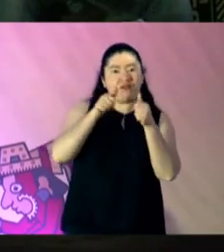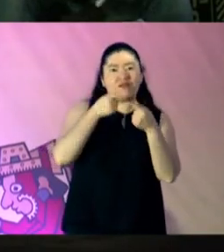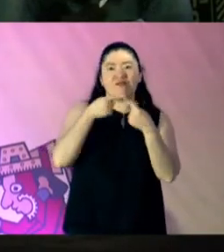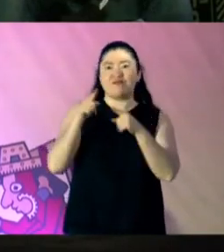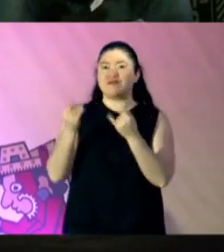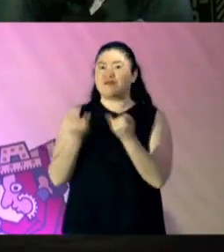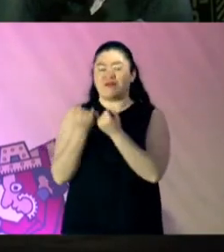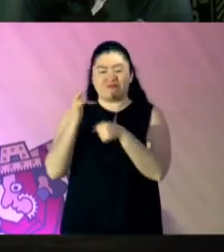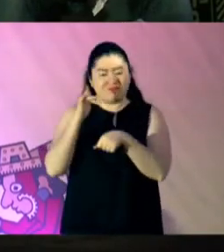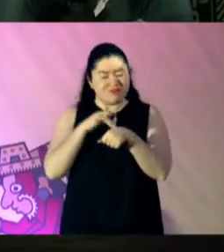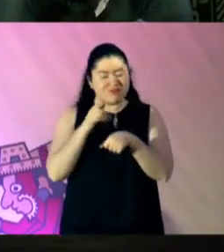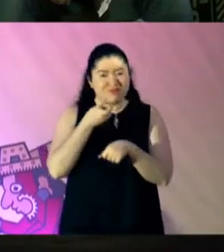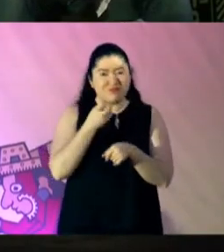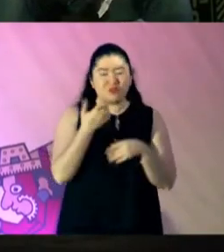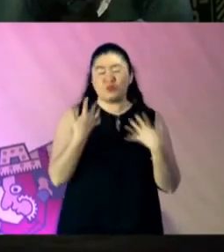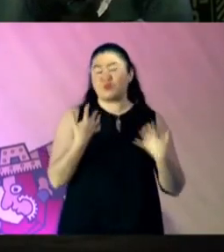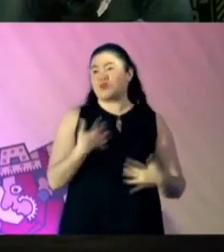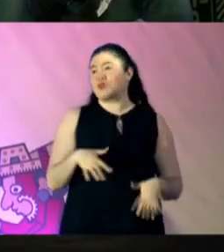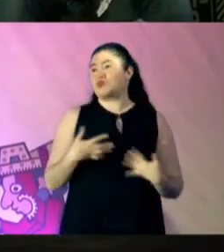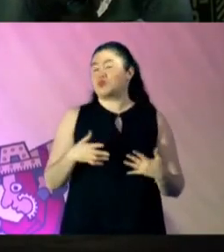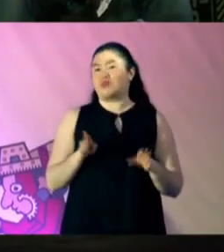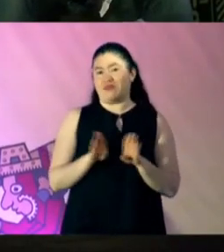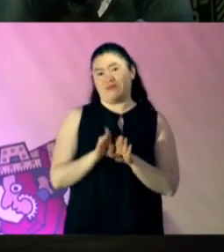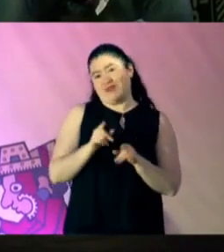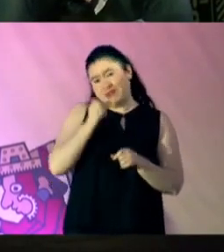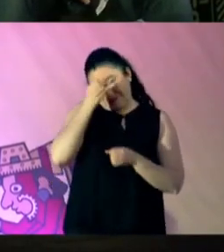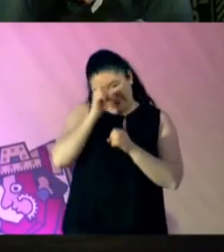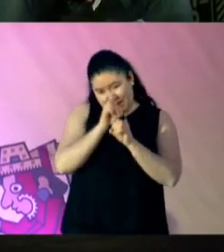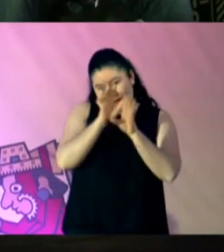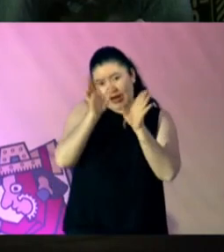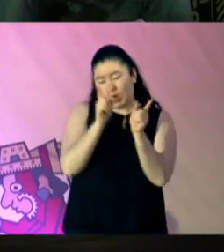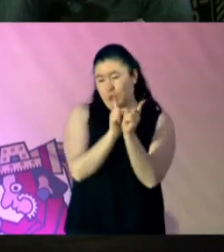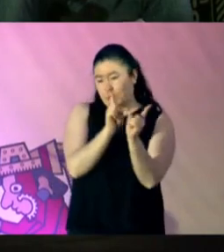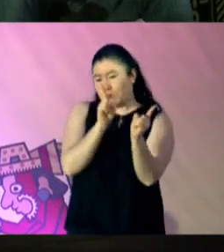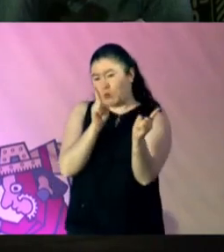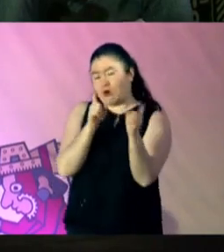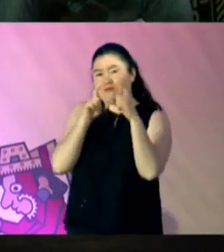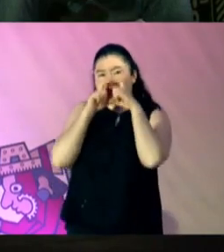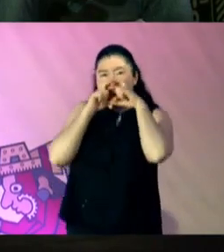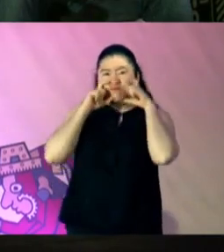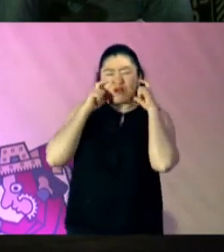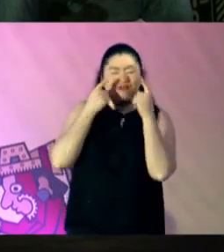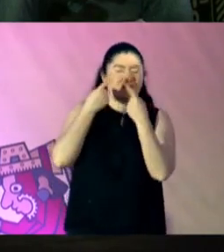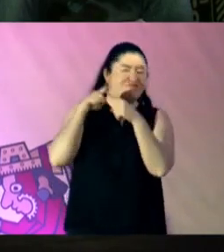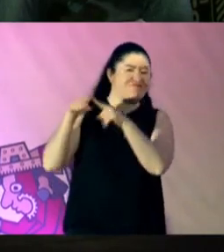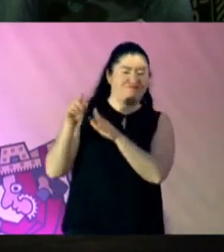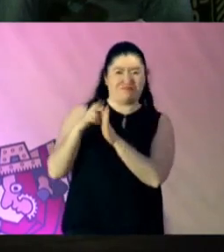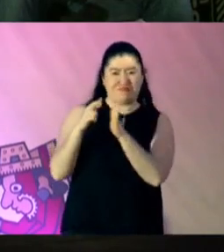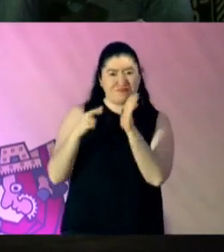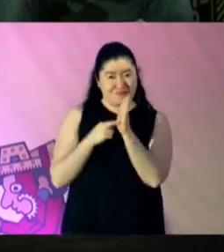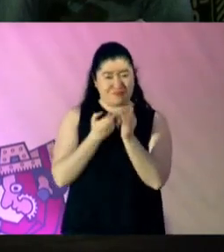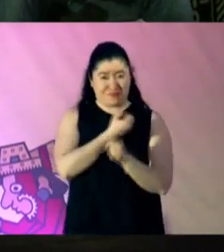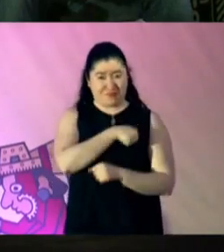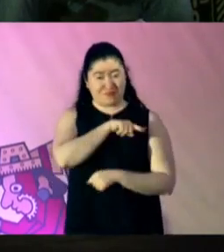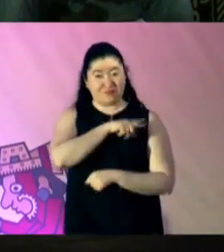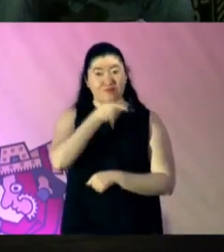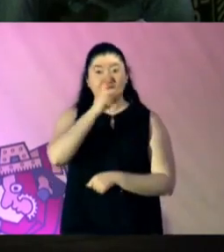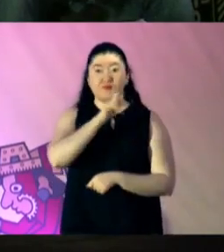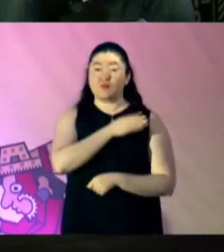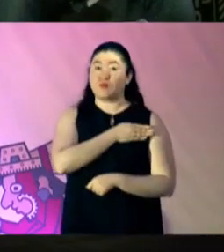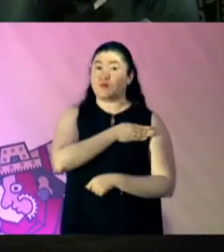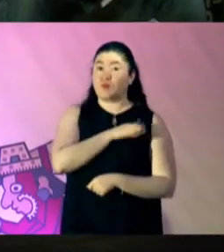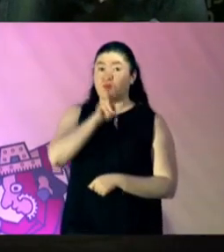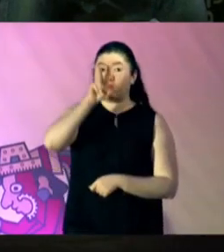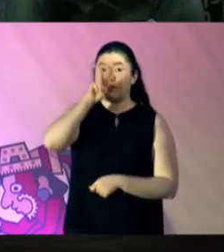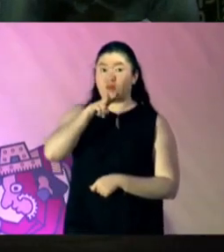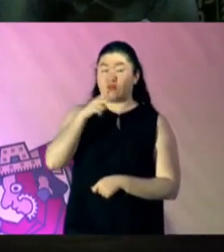luego con la sana distancia con todo el protocolo sanitario pero creo que es muy bueno que después de